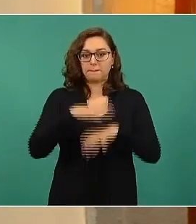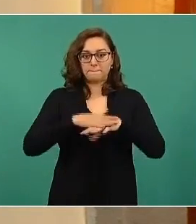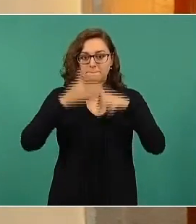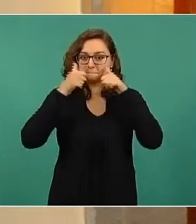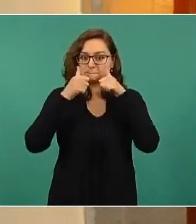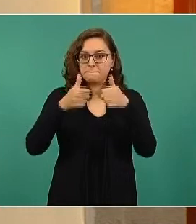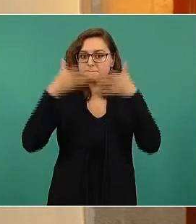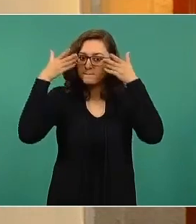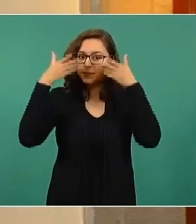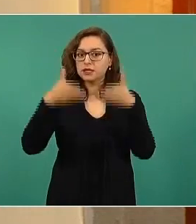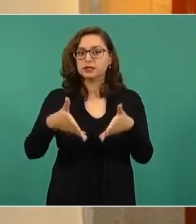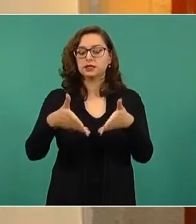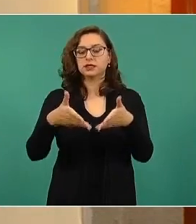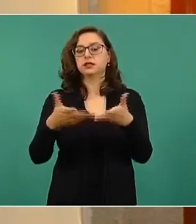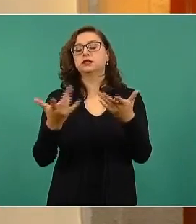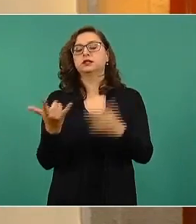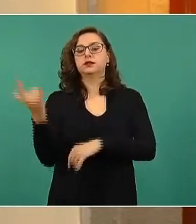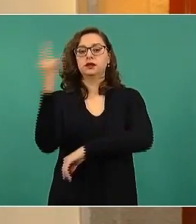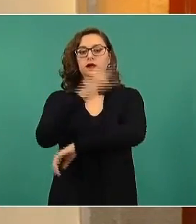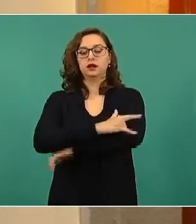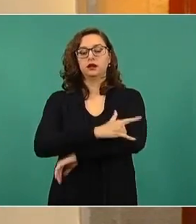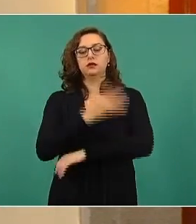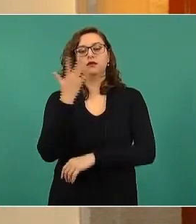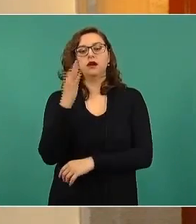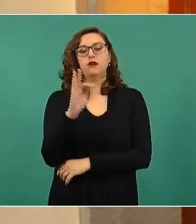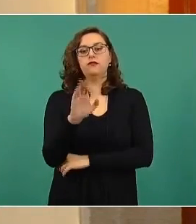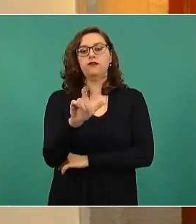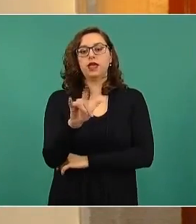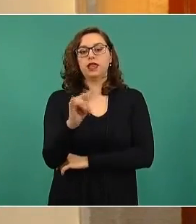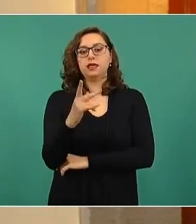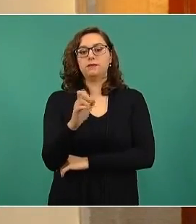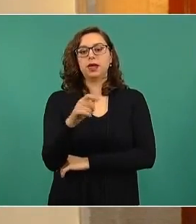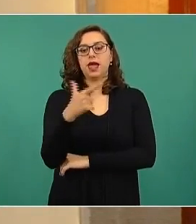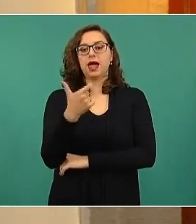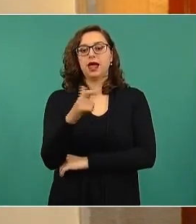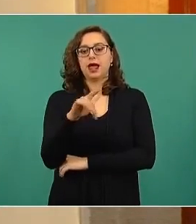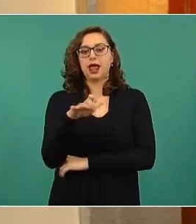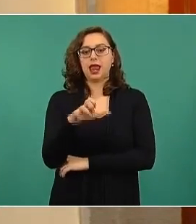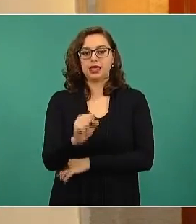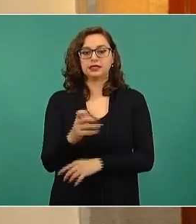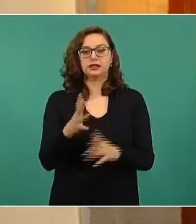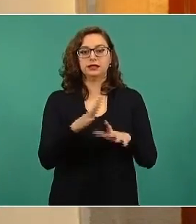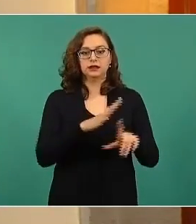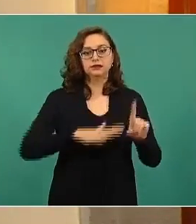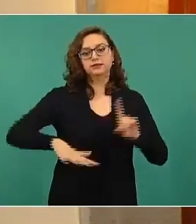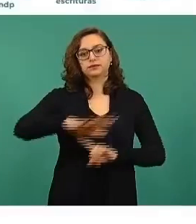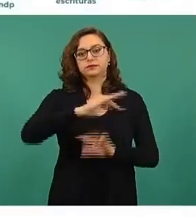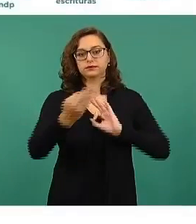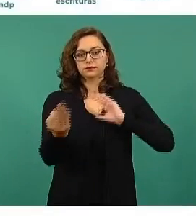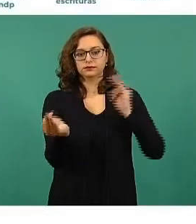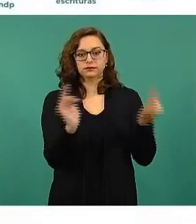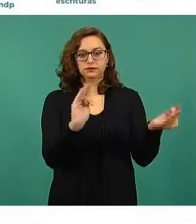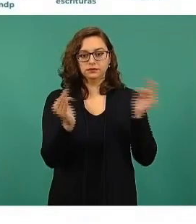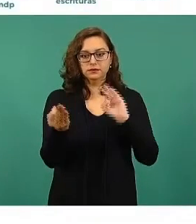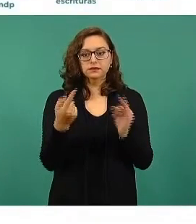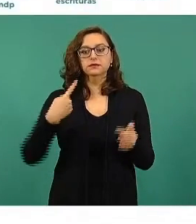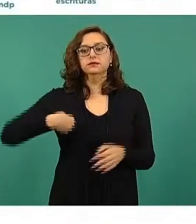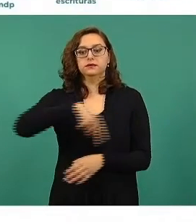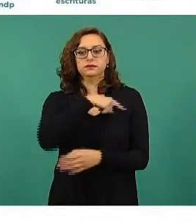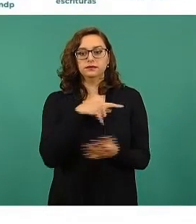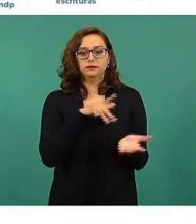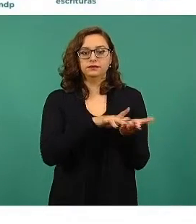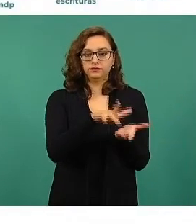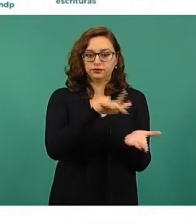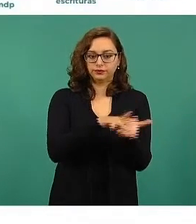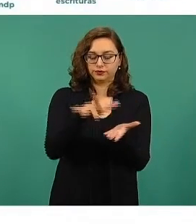en las inmediaciones del aeropuerto Felipe Ángeles, como parte de los programas que venimos nosotros apoyando a